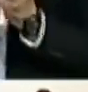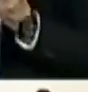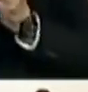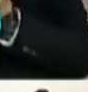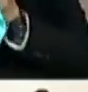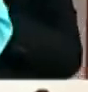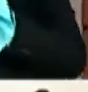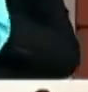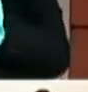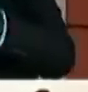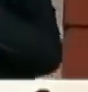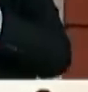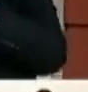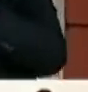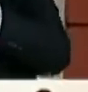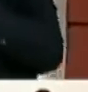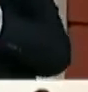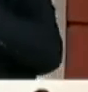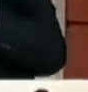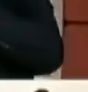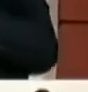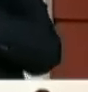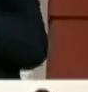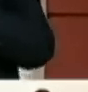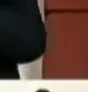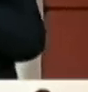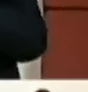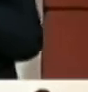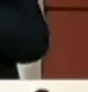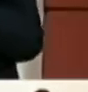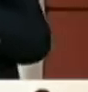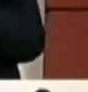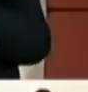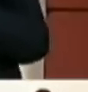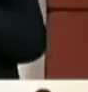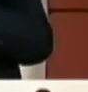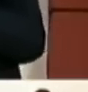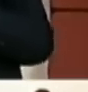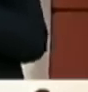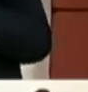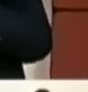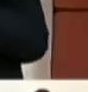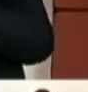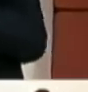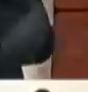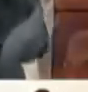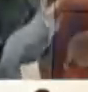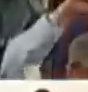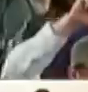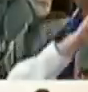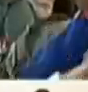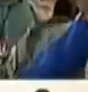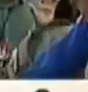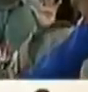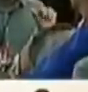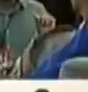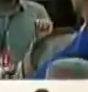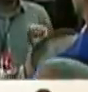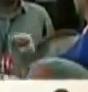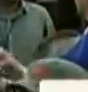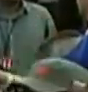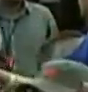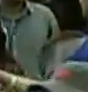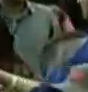felicidades, gran éxito, gran victoria este Congreso Mundial. ¡Música! Gracias. Gracias.